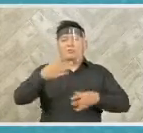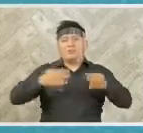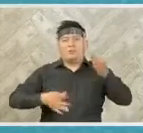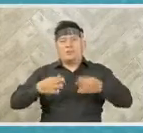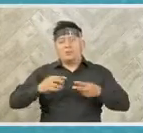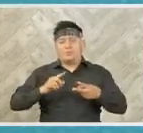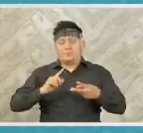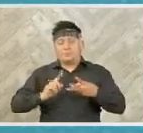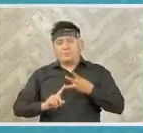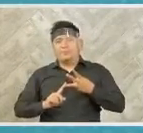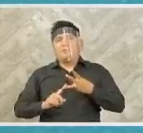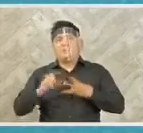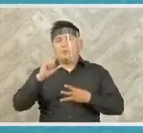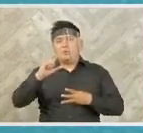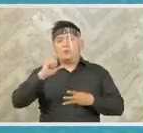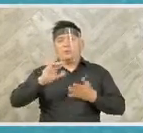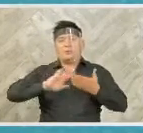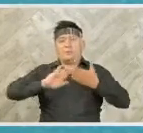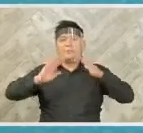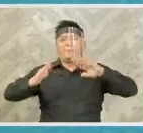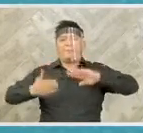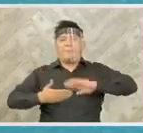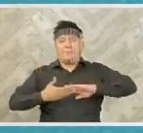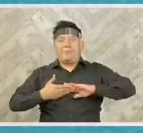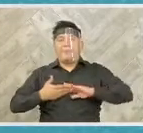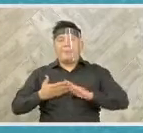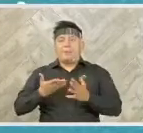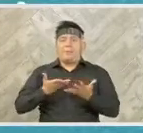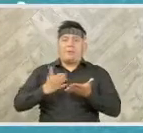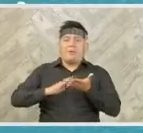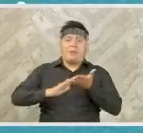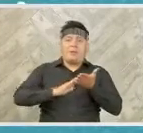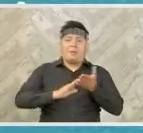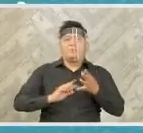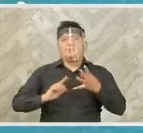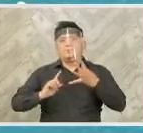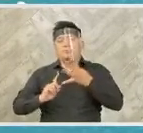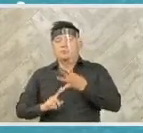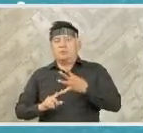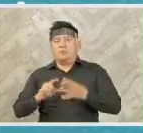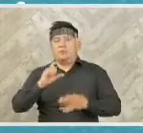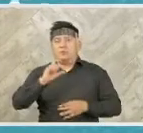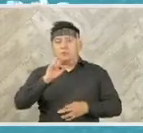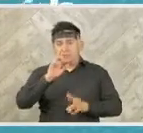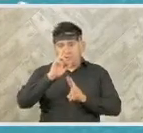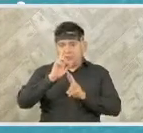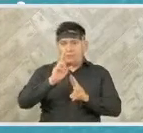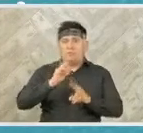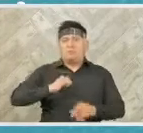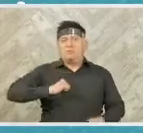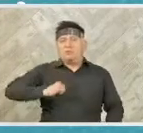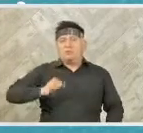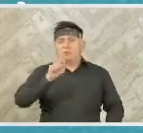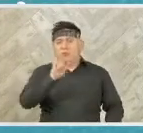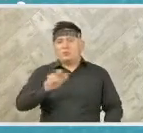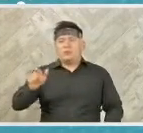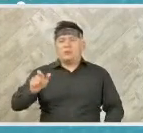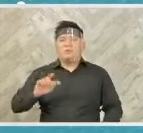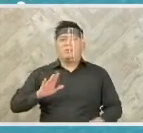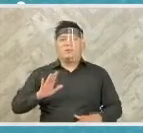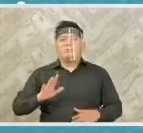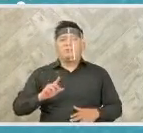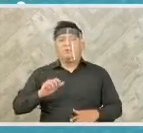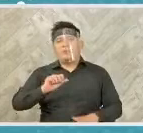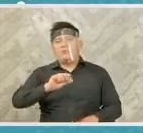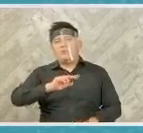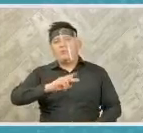justicia, Cúcuta en paz y con reconciliación, Cúcuta respeta los derechos humanos y las otras formas